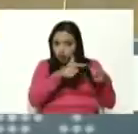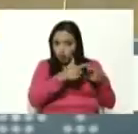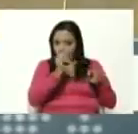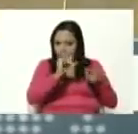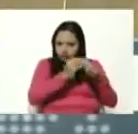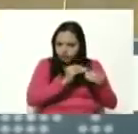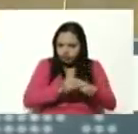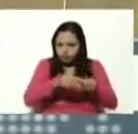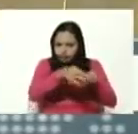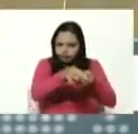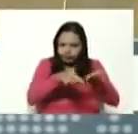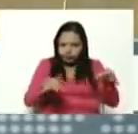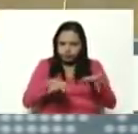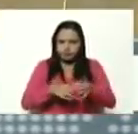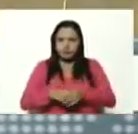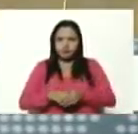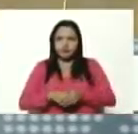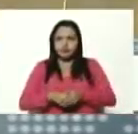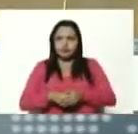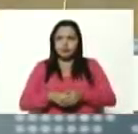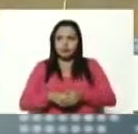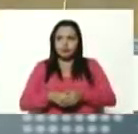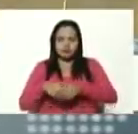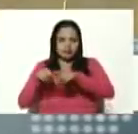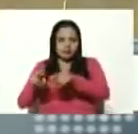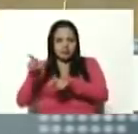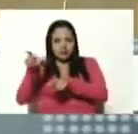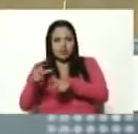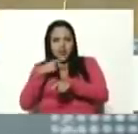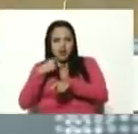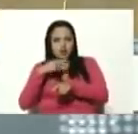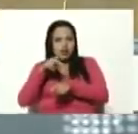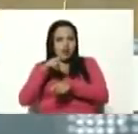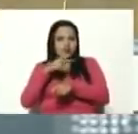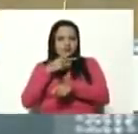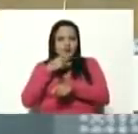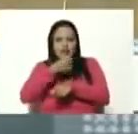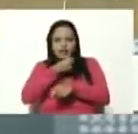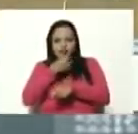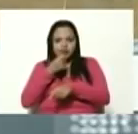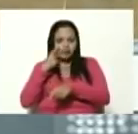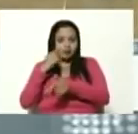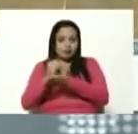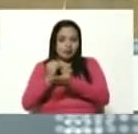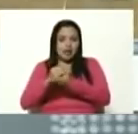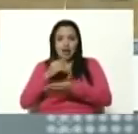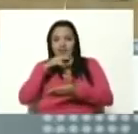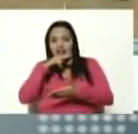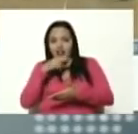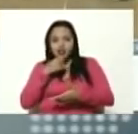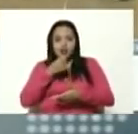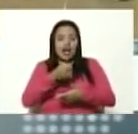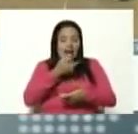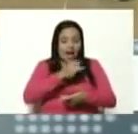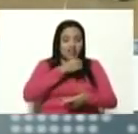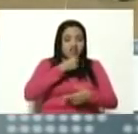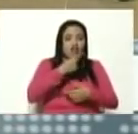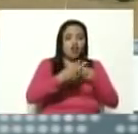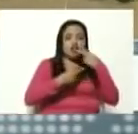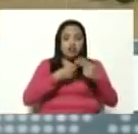Primera pregunta, Rubén quiere hablar. Rubén le gusta hablar por micrófono bastante, ¿verdad? Ahí lo veía hablando y hablando. Tiene voz de locutor, Rubén.